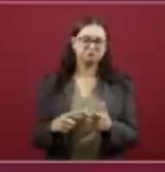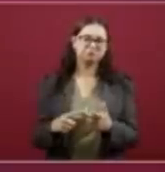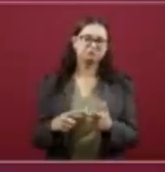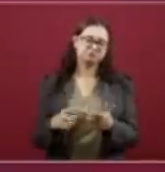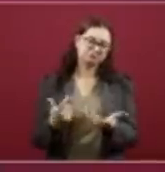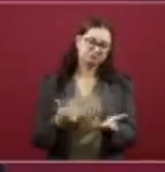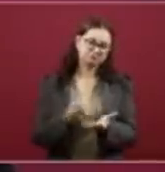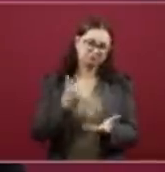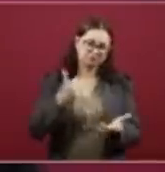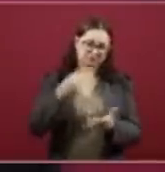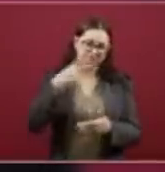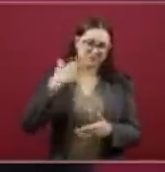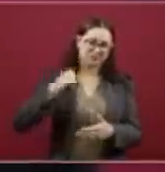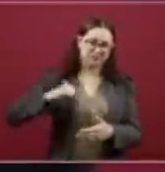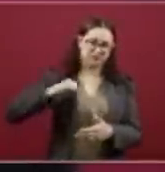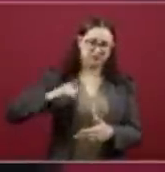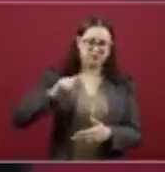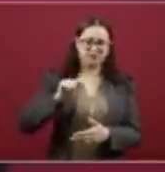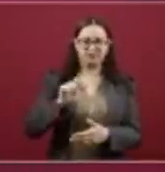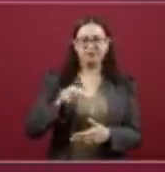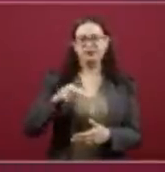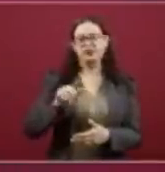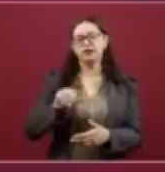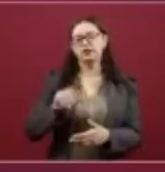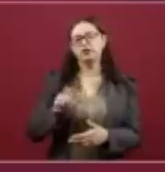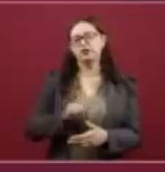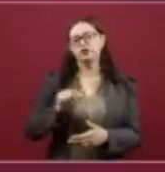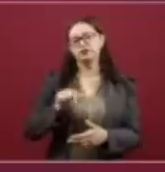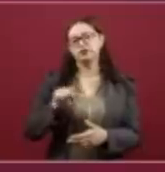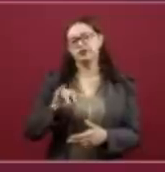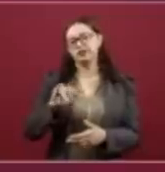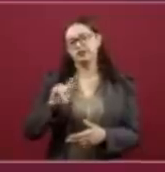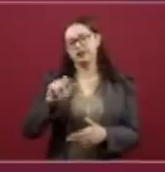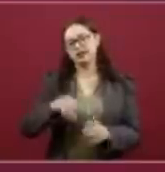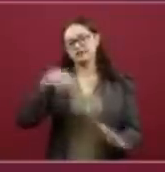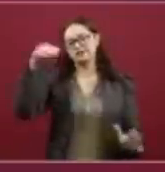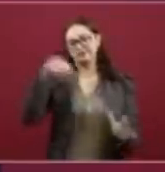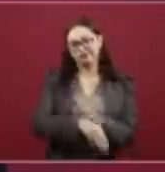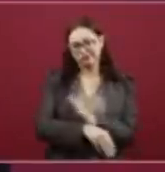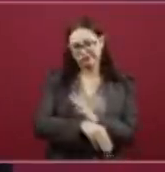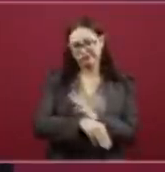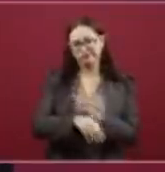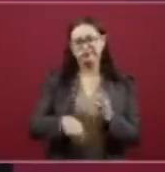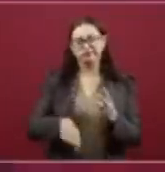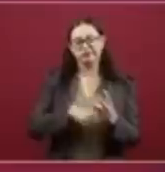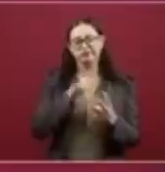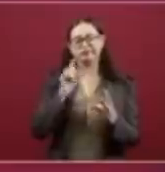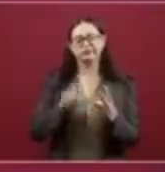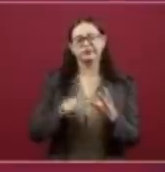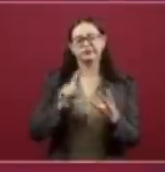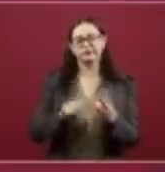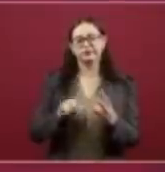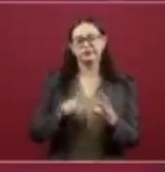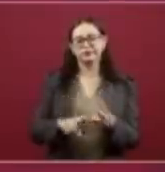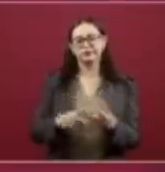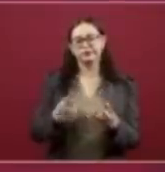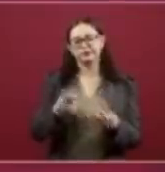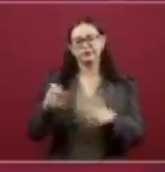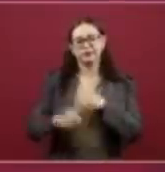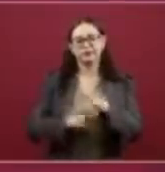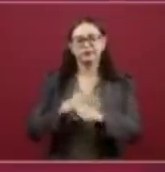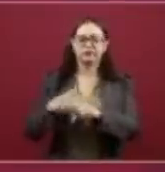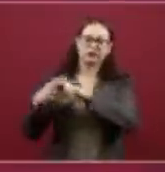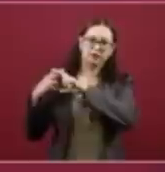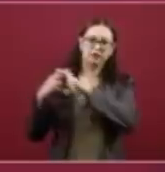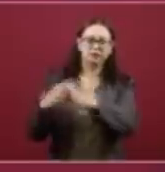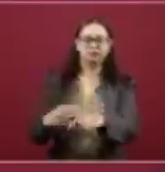Tenochtitlán y los 200 años de nuestra independencia